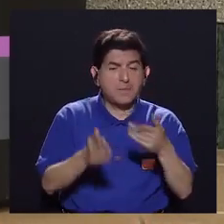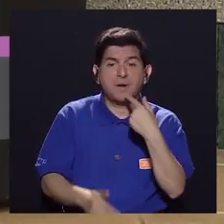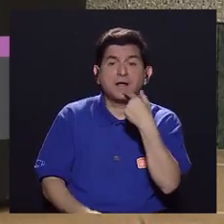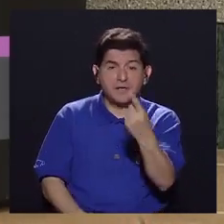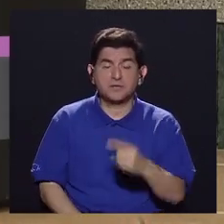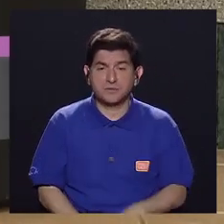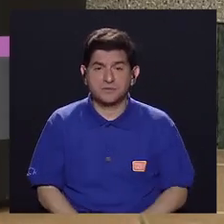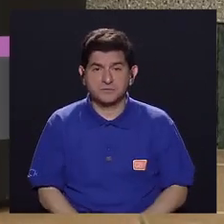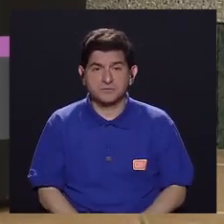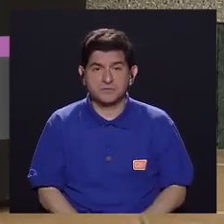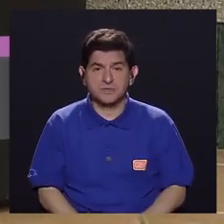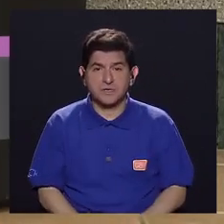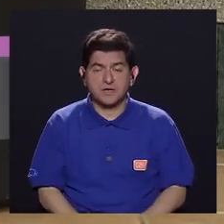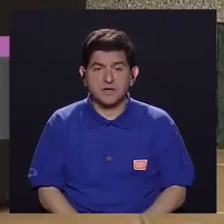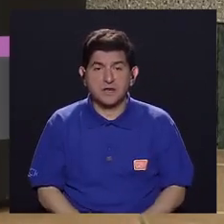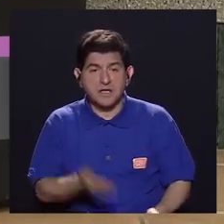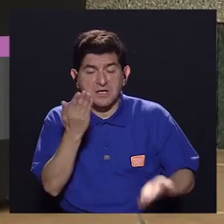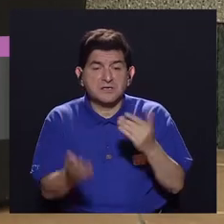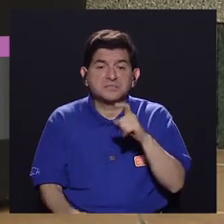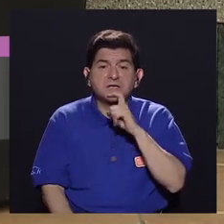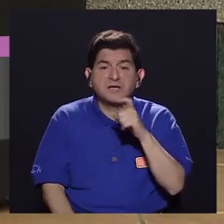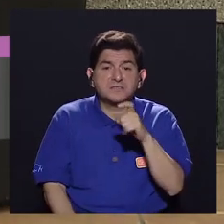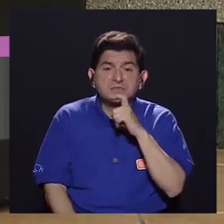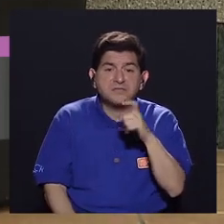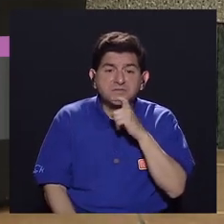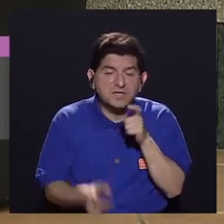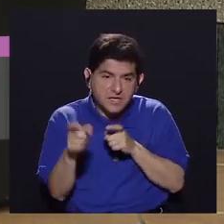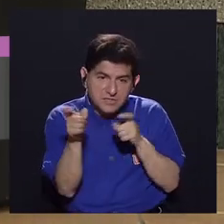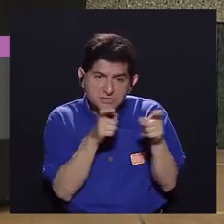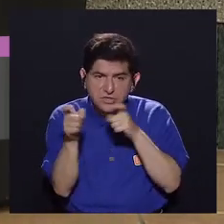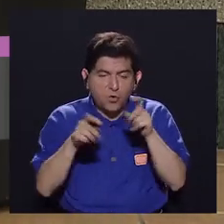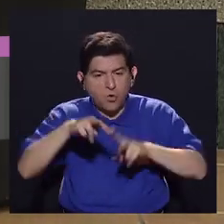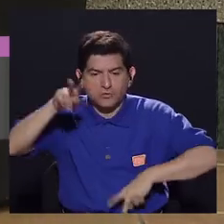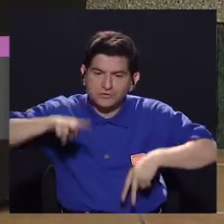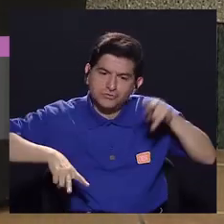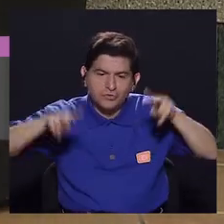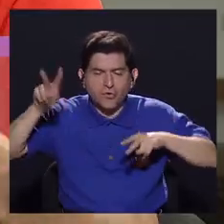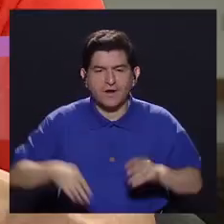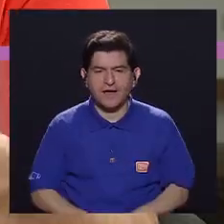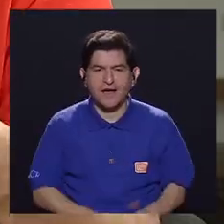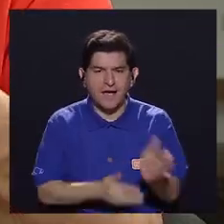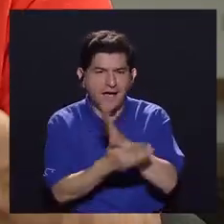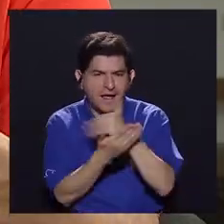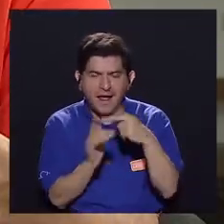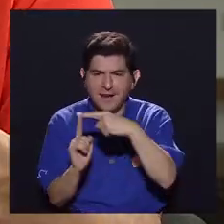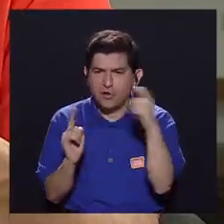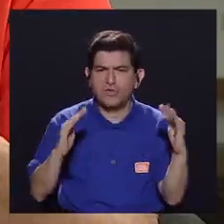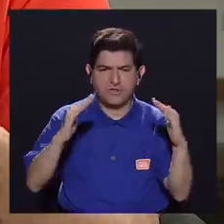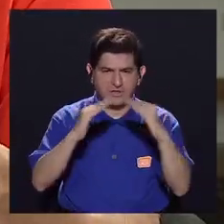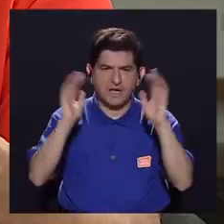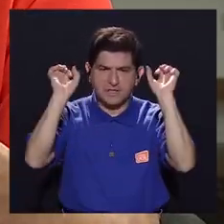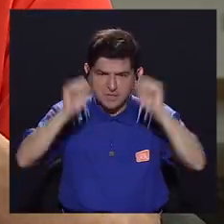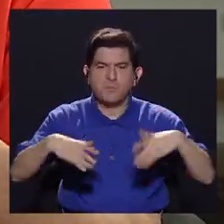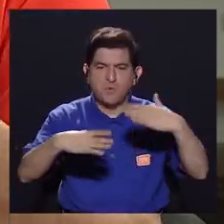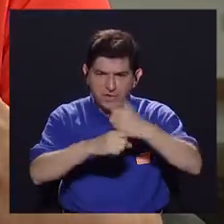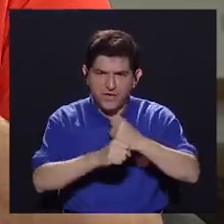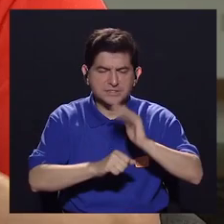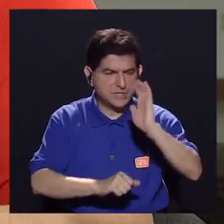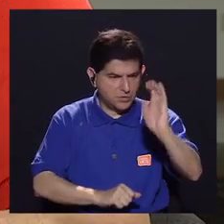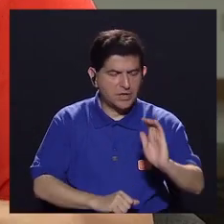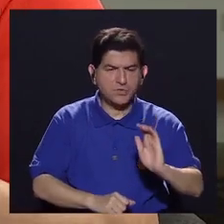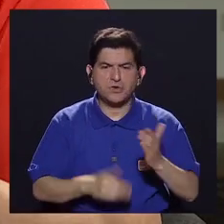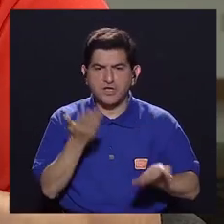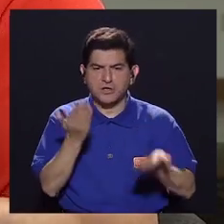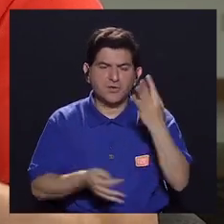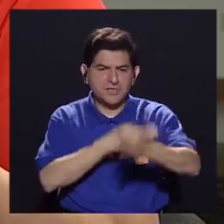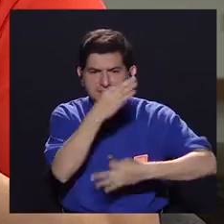les van a decir, va a ser muy difícil poder controlar estas variables. ¿Hay algo que desde el hogar se pueda hacer cuando un niño